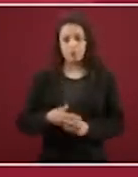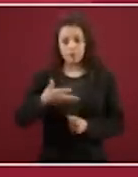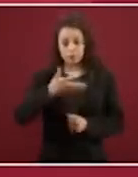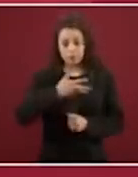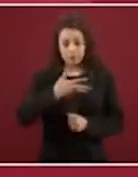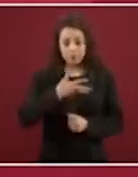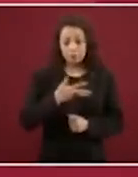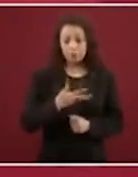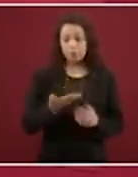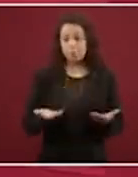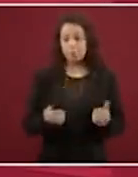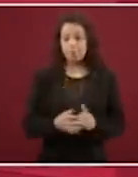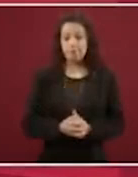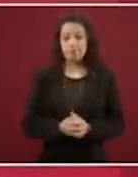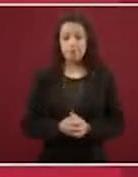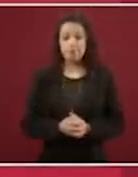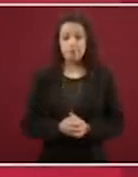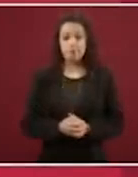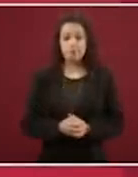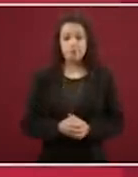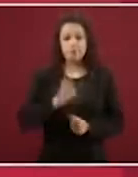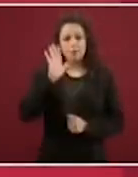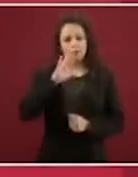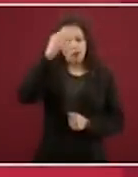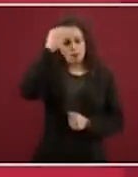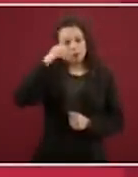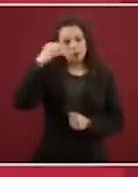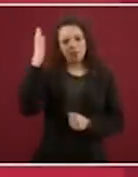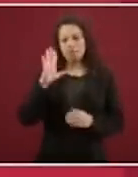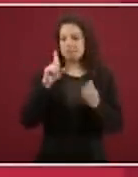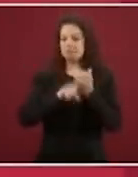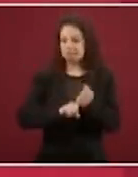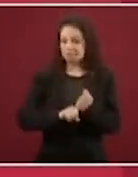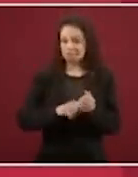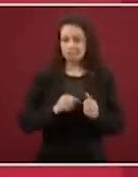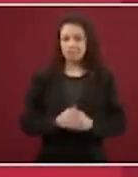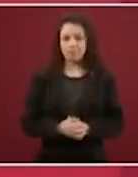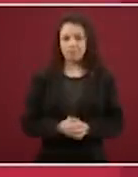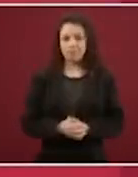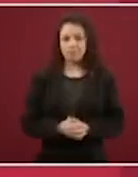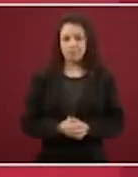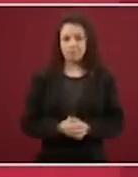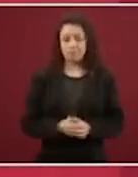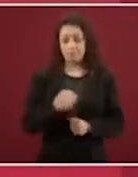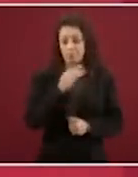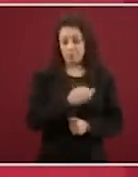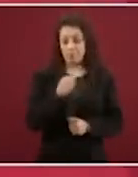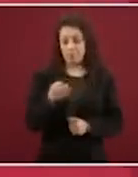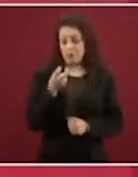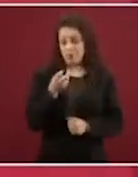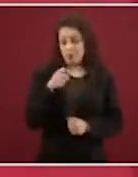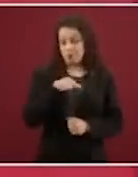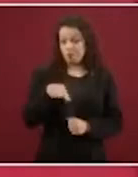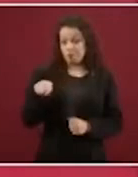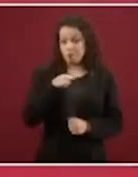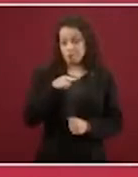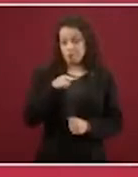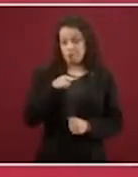dejado en el olvido estas fechas psíquicas